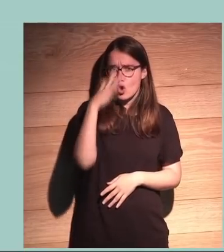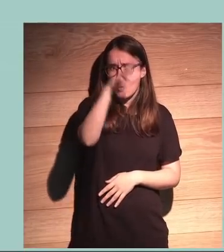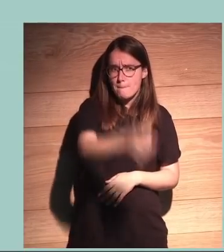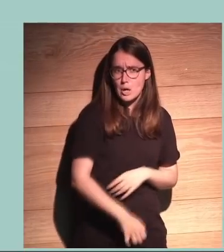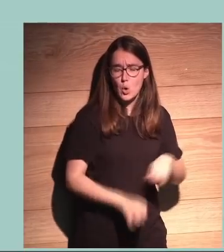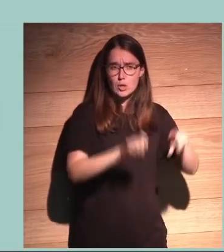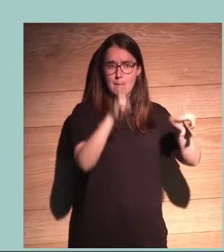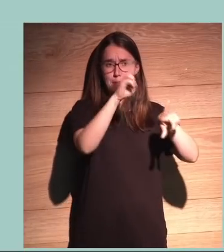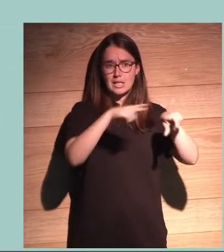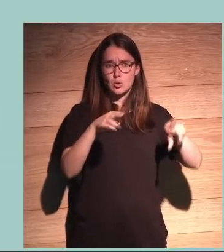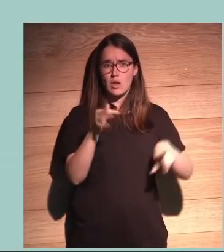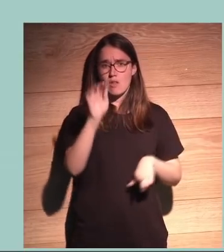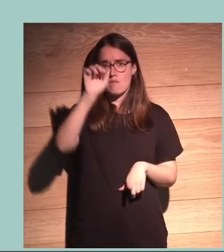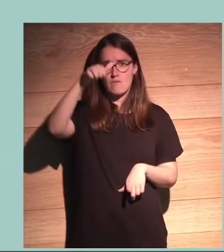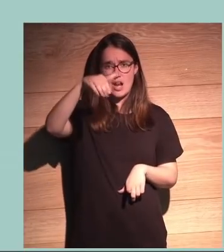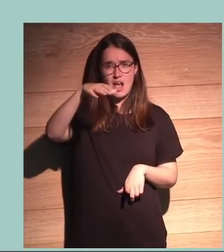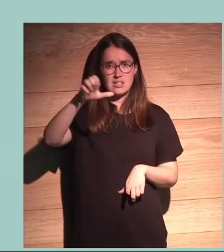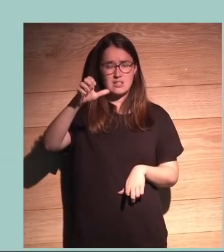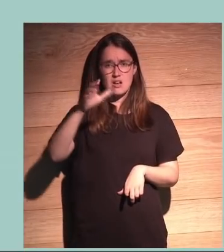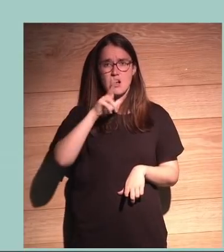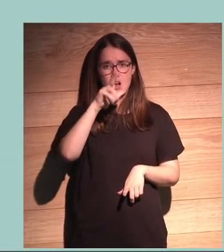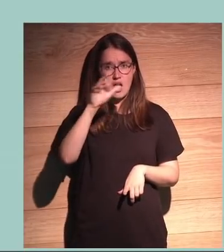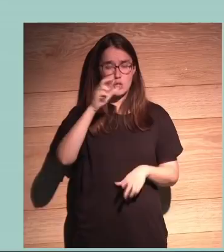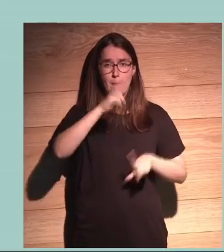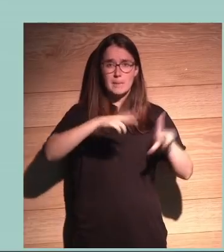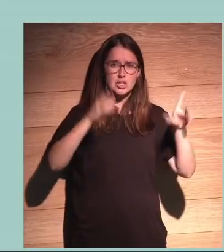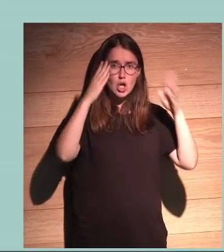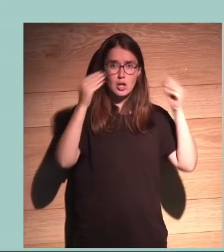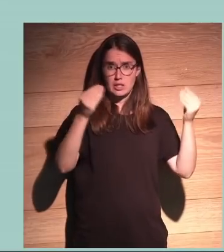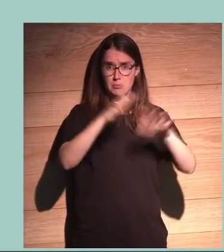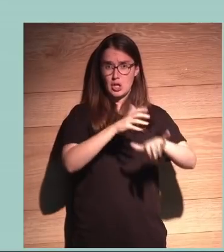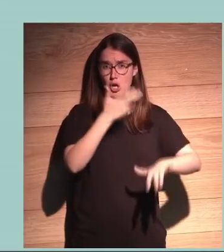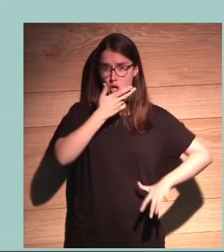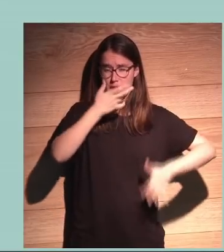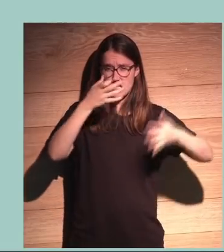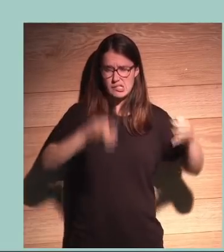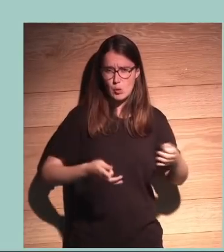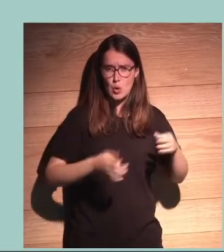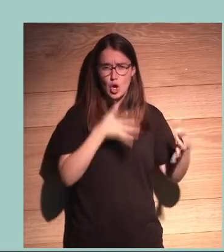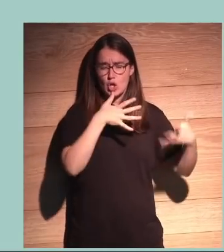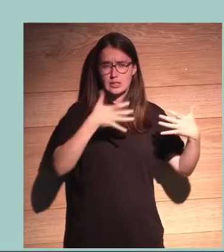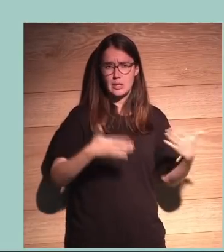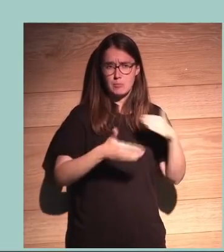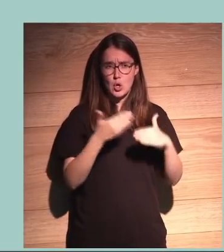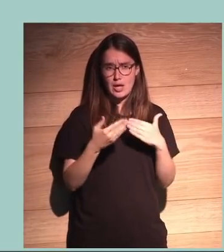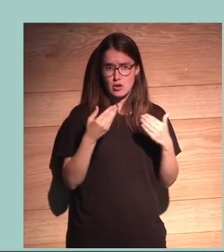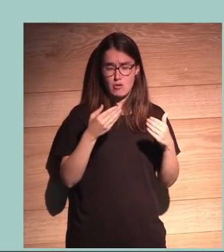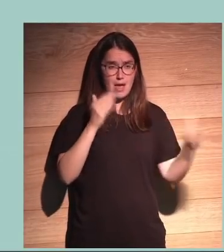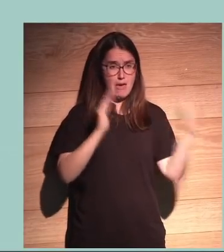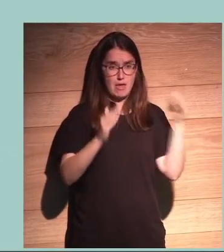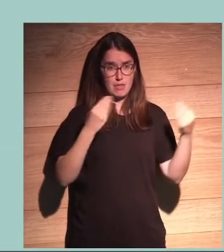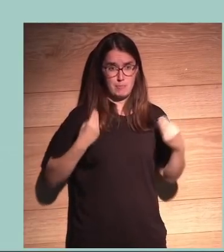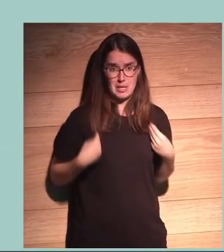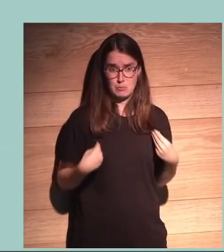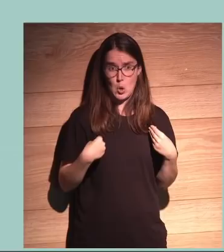Frans Hals. Frans Hals es un pintor holandés, muchos lo conoceréis, contemporáneo de Judith Leyster,